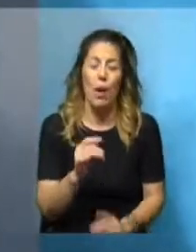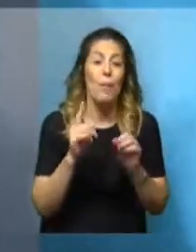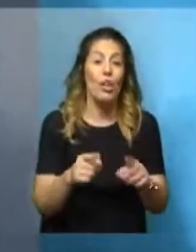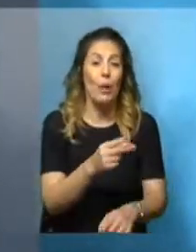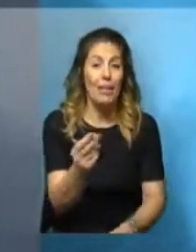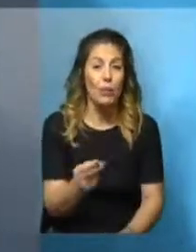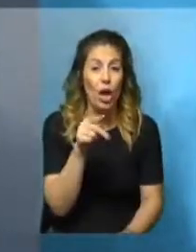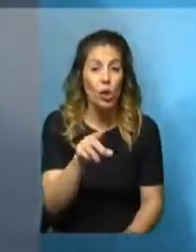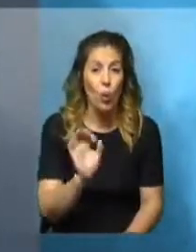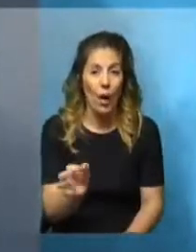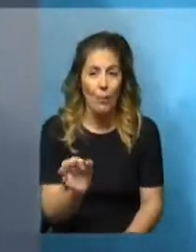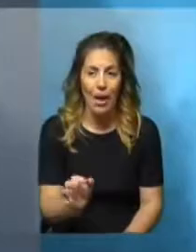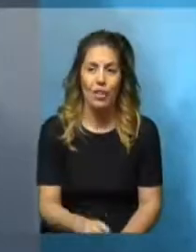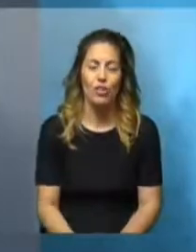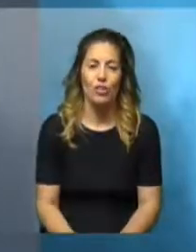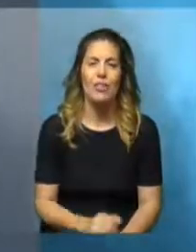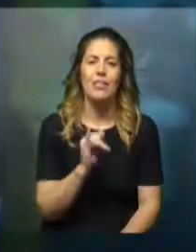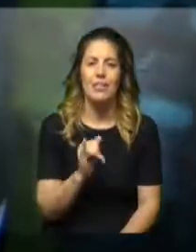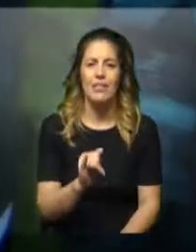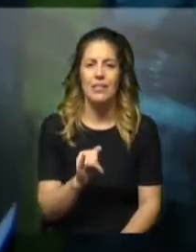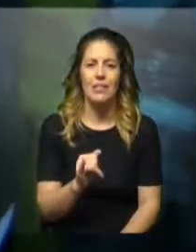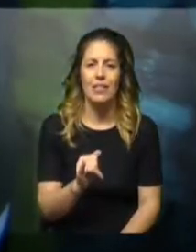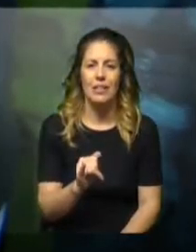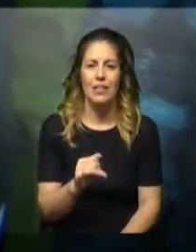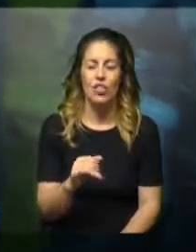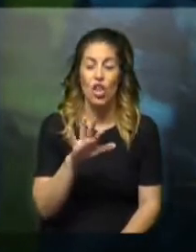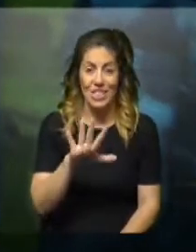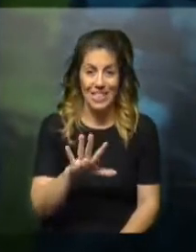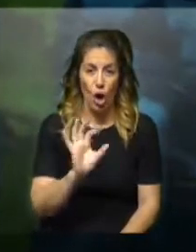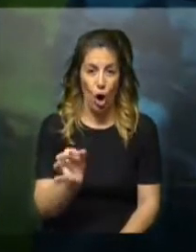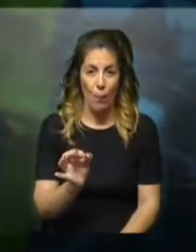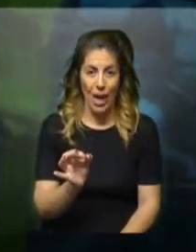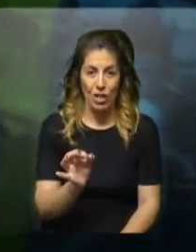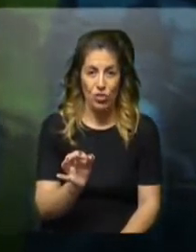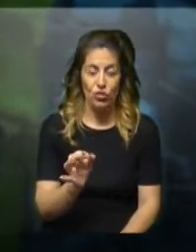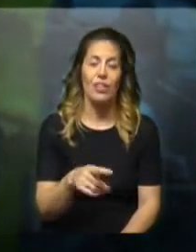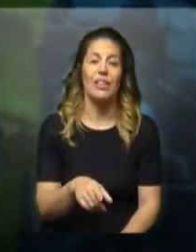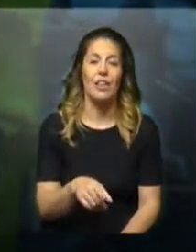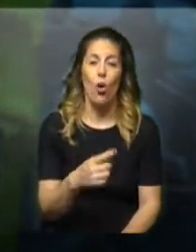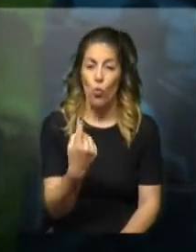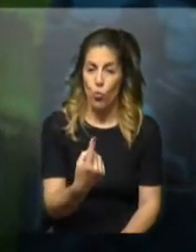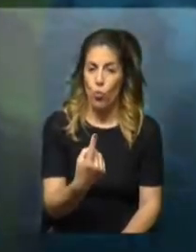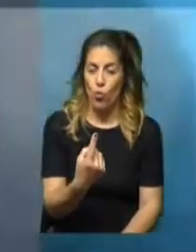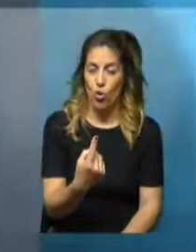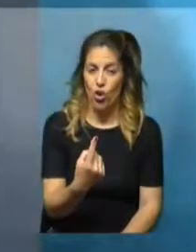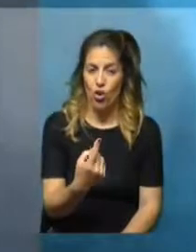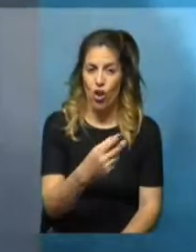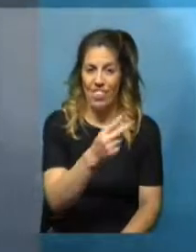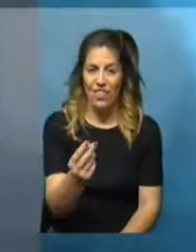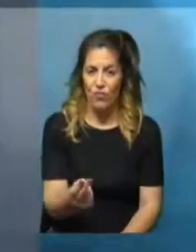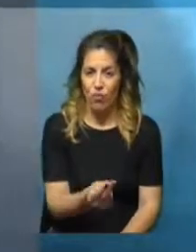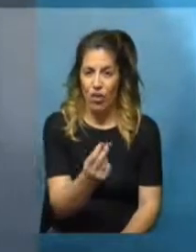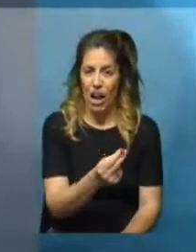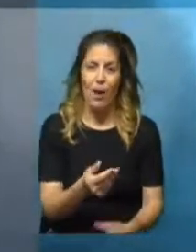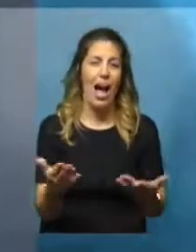dibuja tu hermano Sí bueno este yo tengo cinco hermanos y hermanos y uno de ellos dibujaba